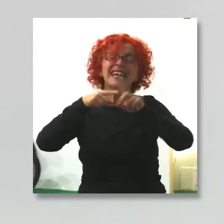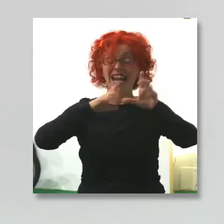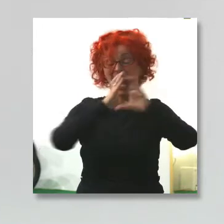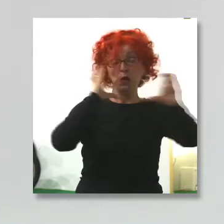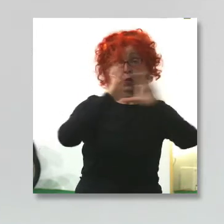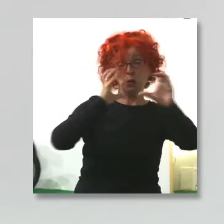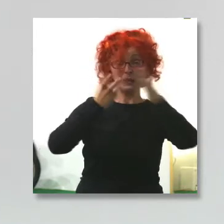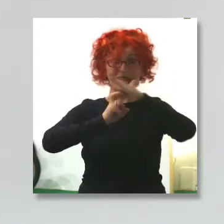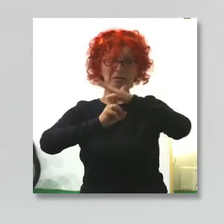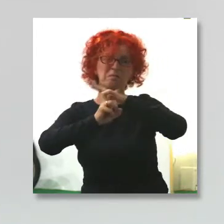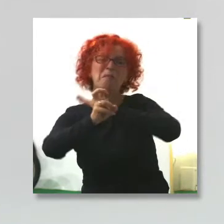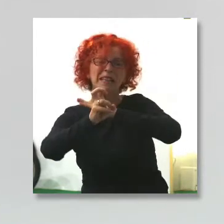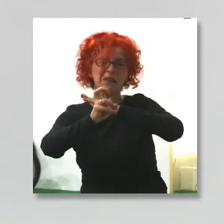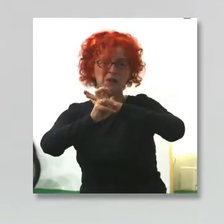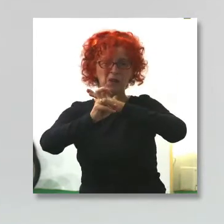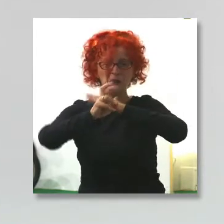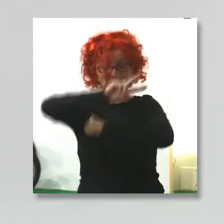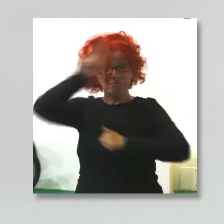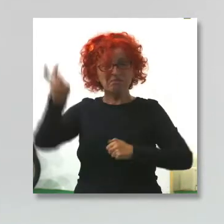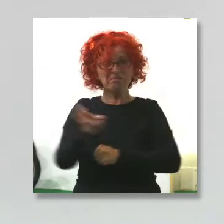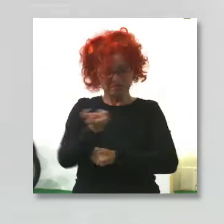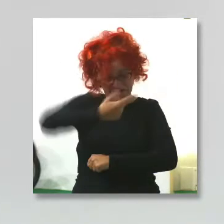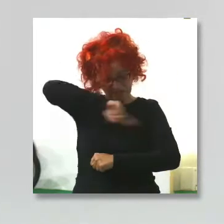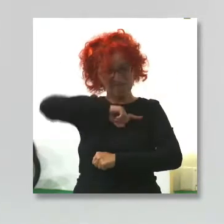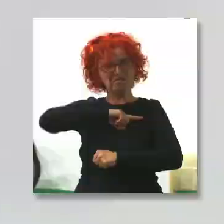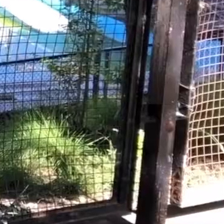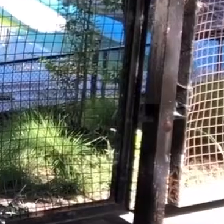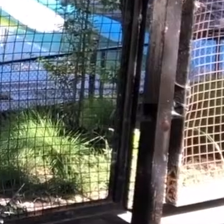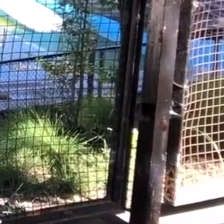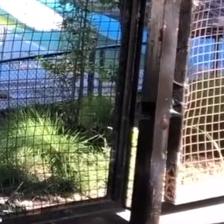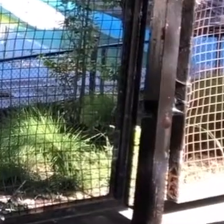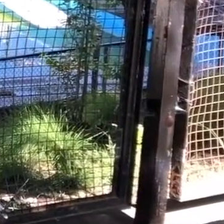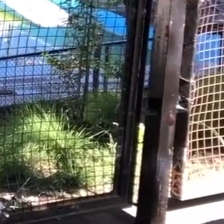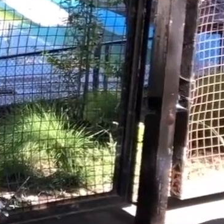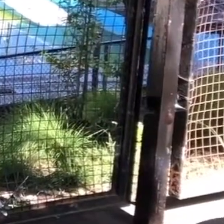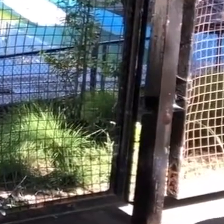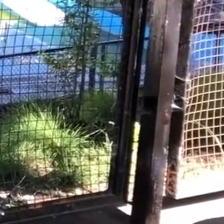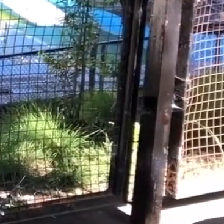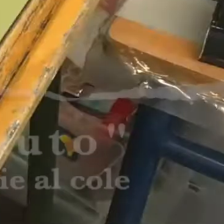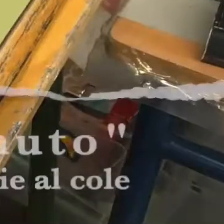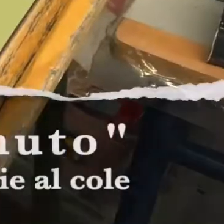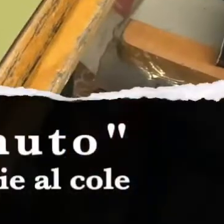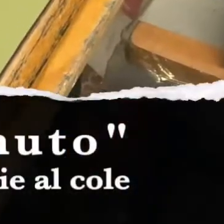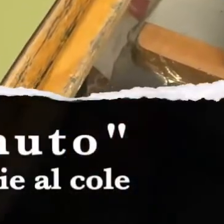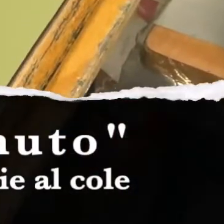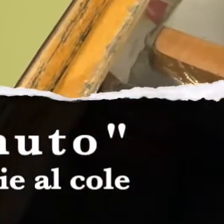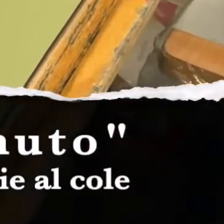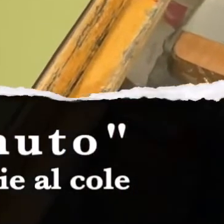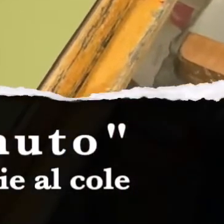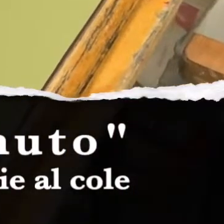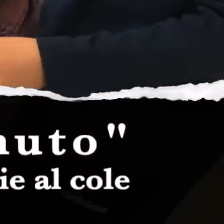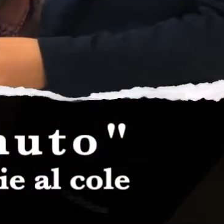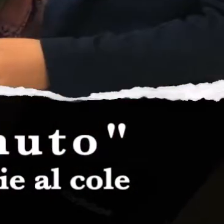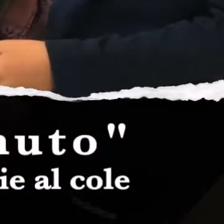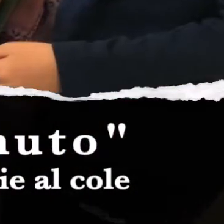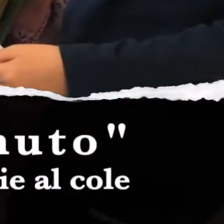que lleva a cabo la Consejería de Fomento a través de la Dirección General de Movilidad y Transporte, en el objetivo de fomentar las jornadas